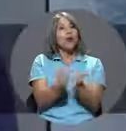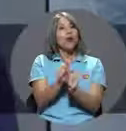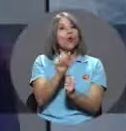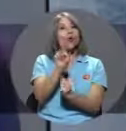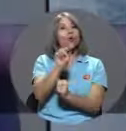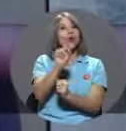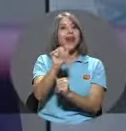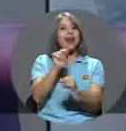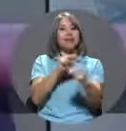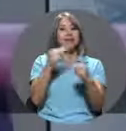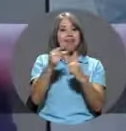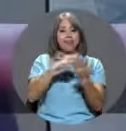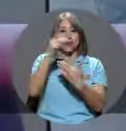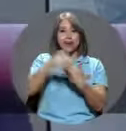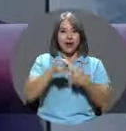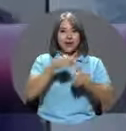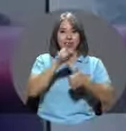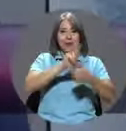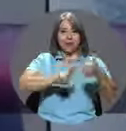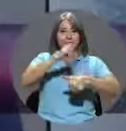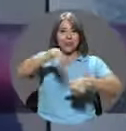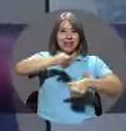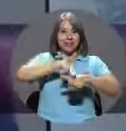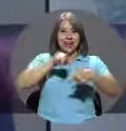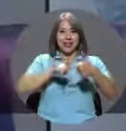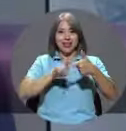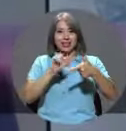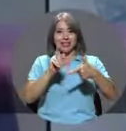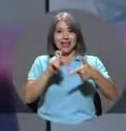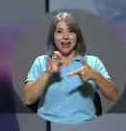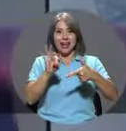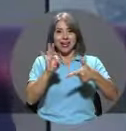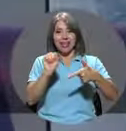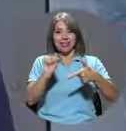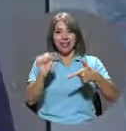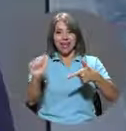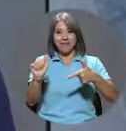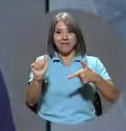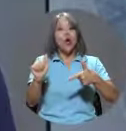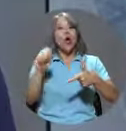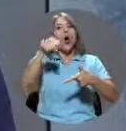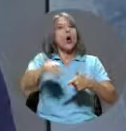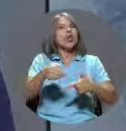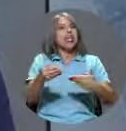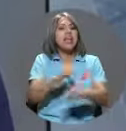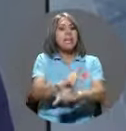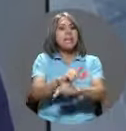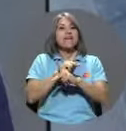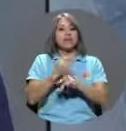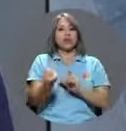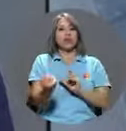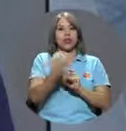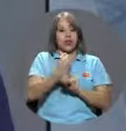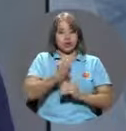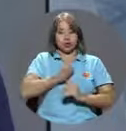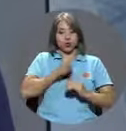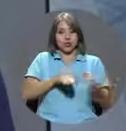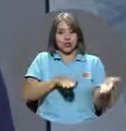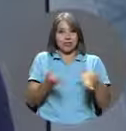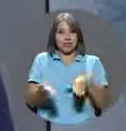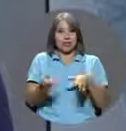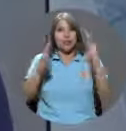Continúa usted con una mirada al programa de la Universidad Nacional y del Seminar S.A. Hoy con el tema de la prevención del suicidio, un tema